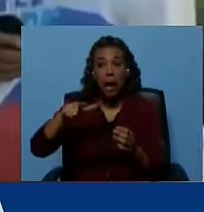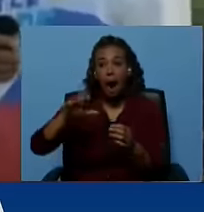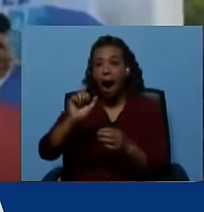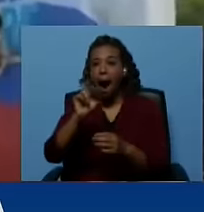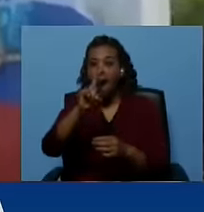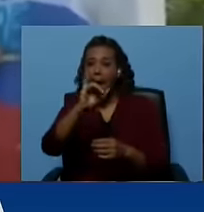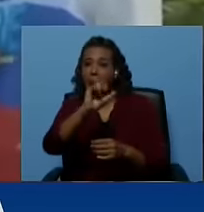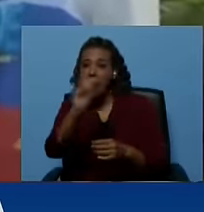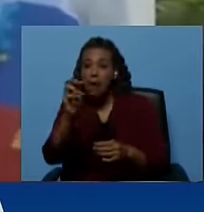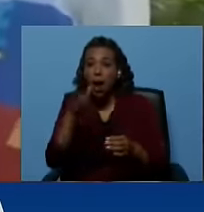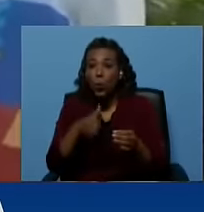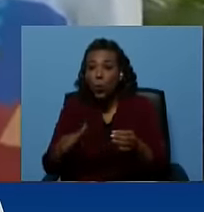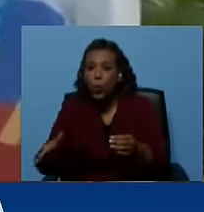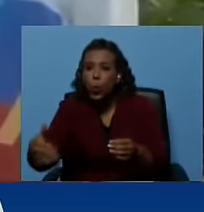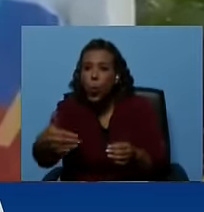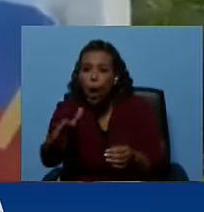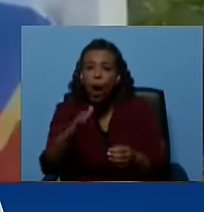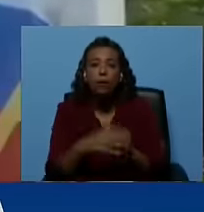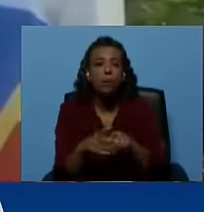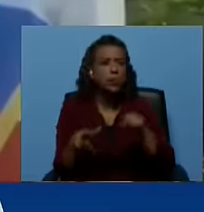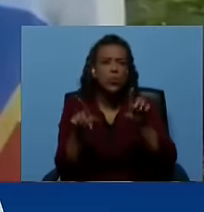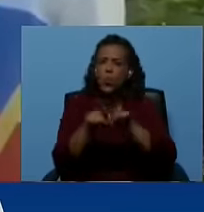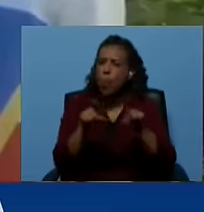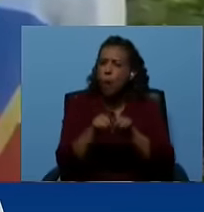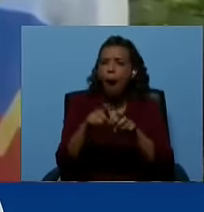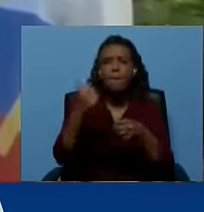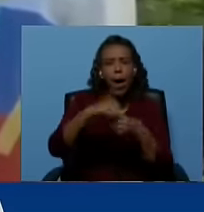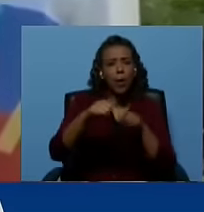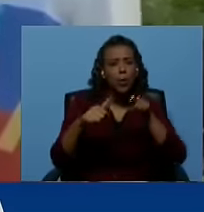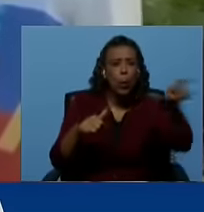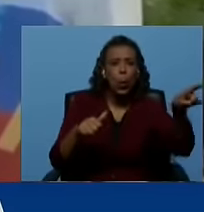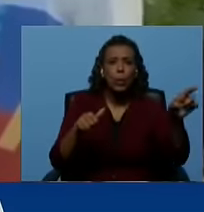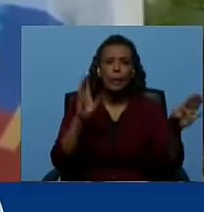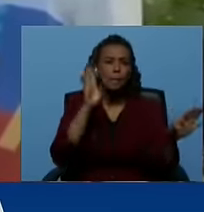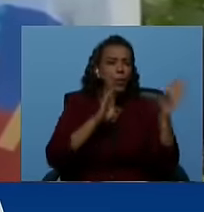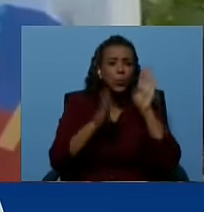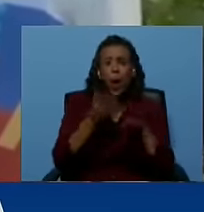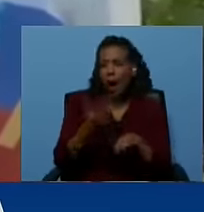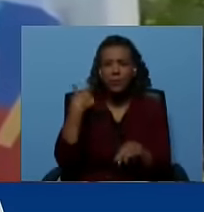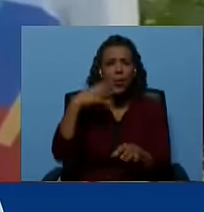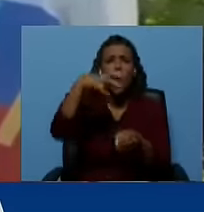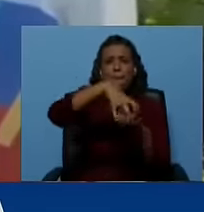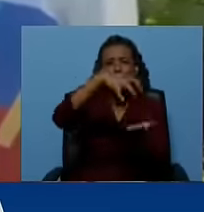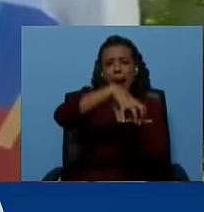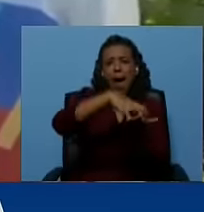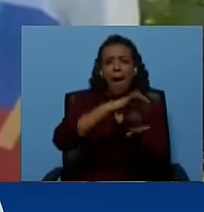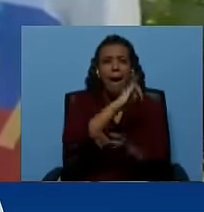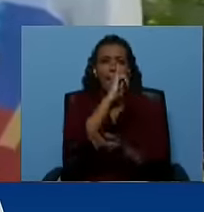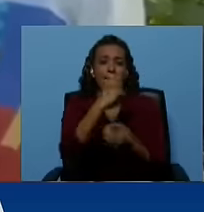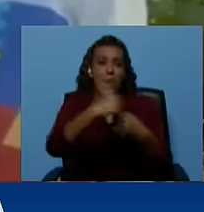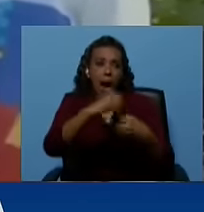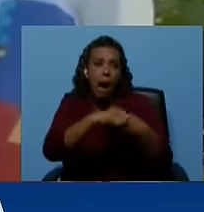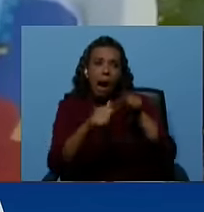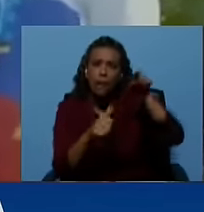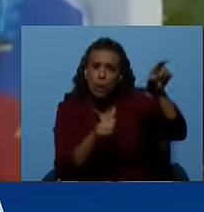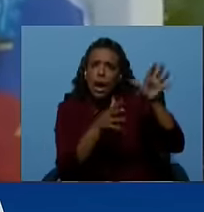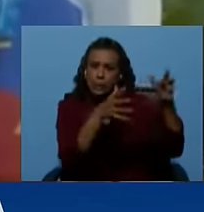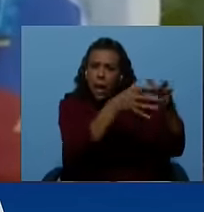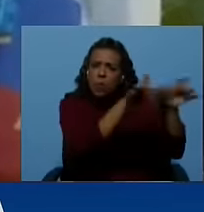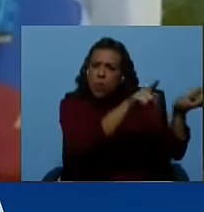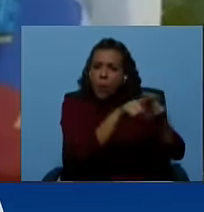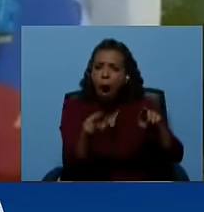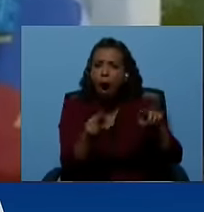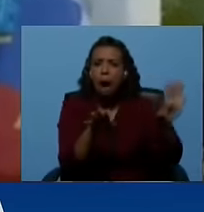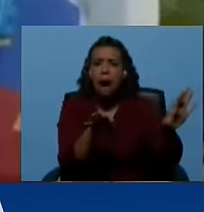parece cuando ido a maracayo a San Francisco basura por todos lados Monte por todos lados un descuido porque ellos